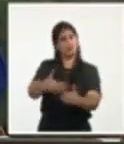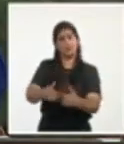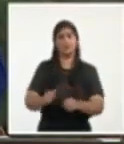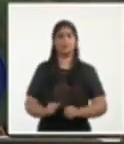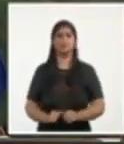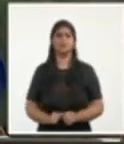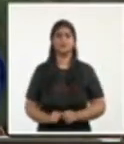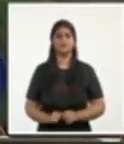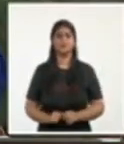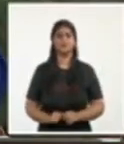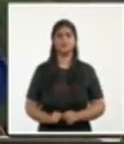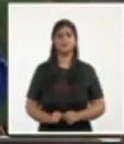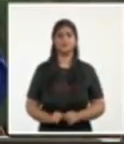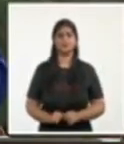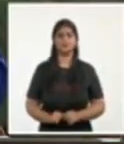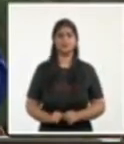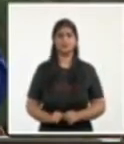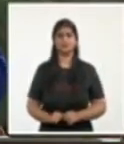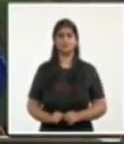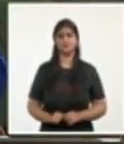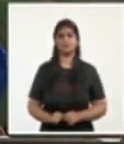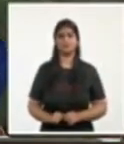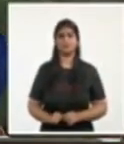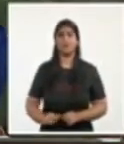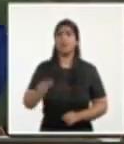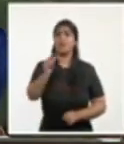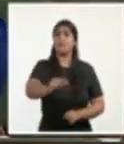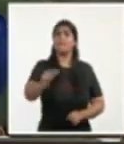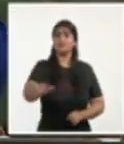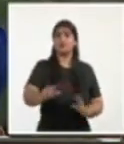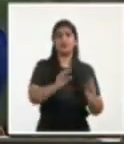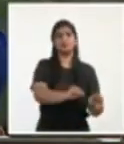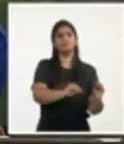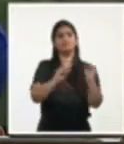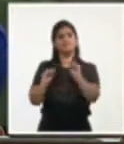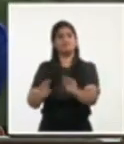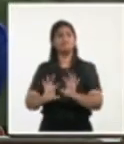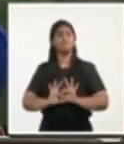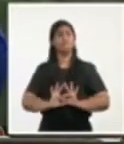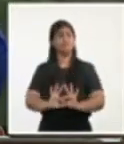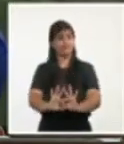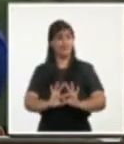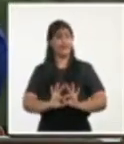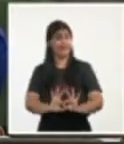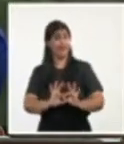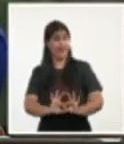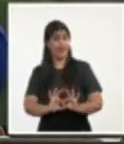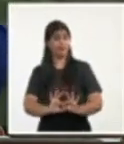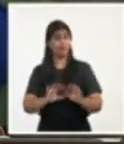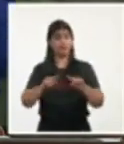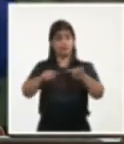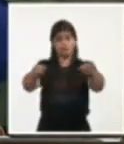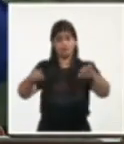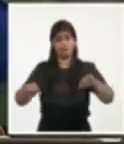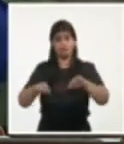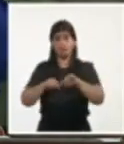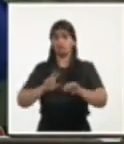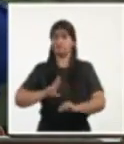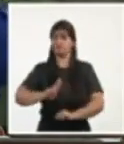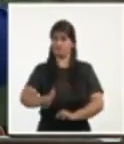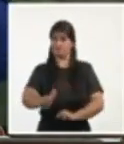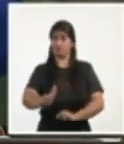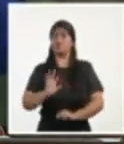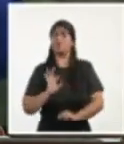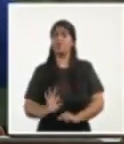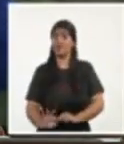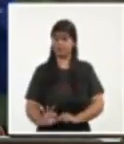personas al estadio de críticos y graves, tenemos que llevar, y eso es una cosa que se está haciendo a nivel de cada territorio, tenemos que tener